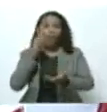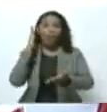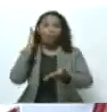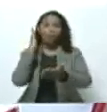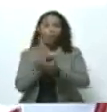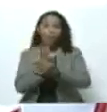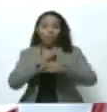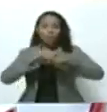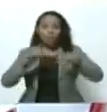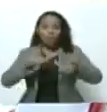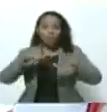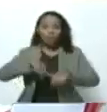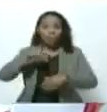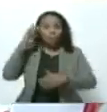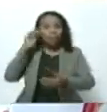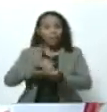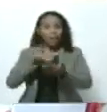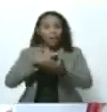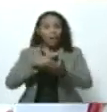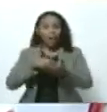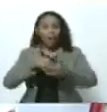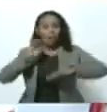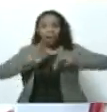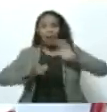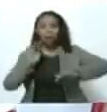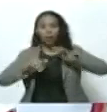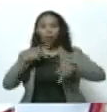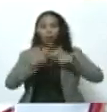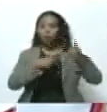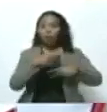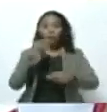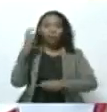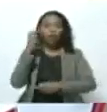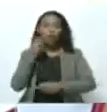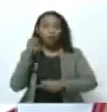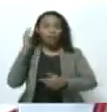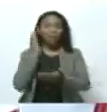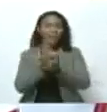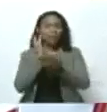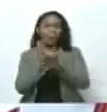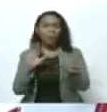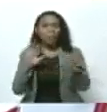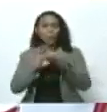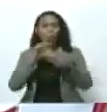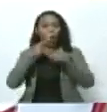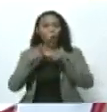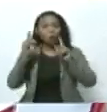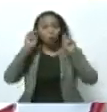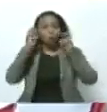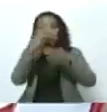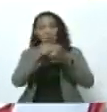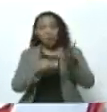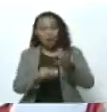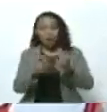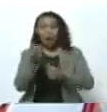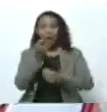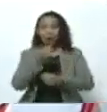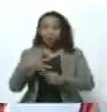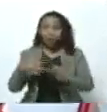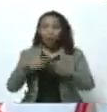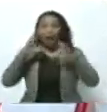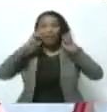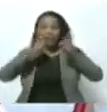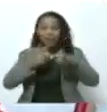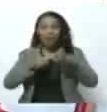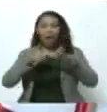del territorio de Miranda es Barlovento, que es productor de cacao, y el cacao siempre está asociado a otro rubro, al arroz, al maíz,